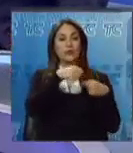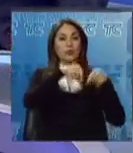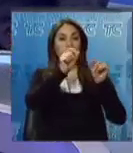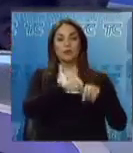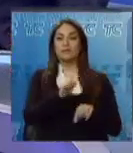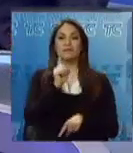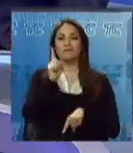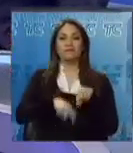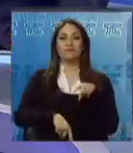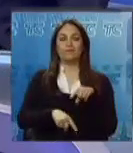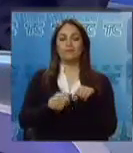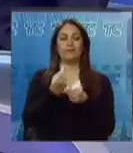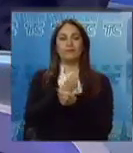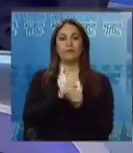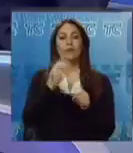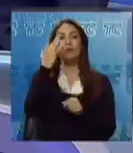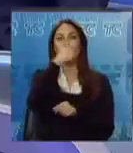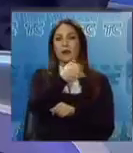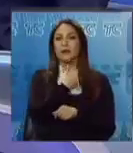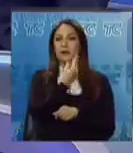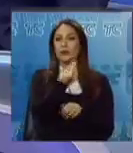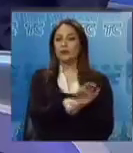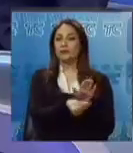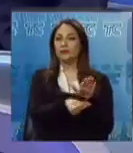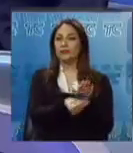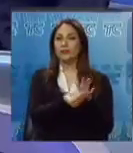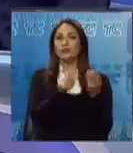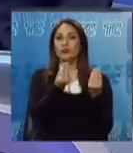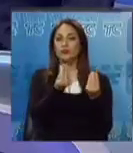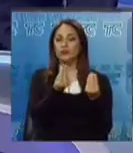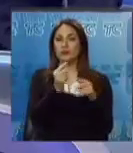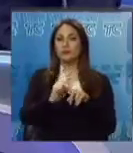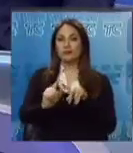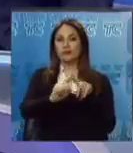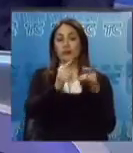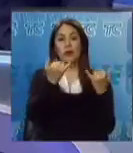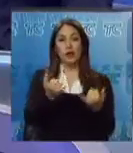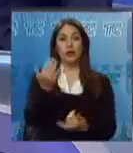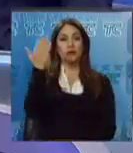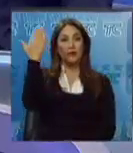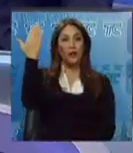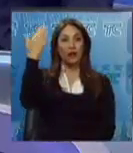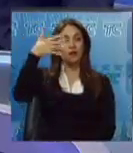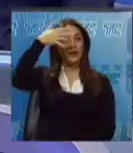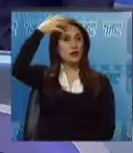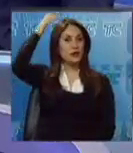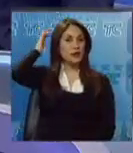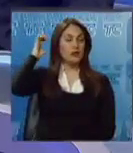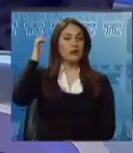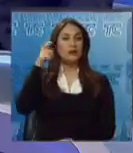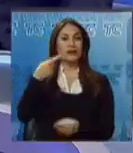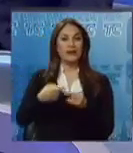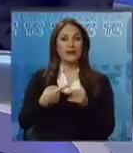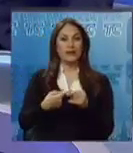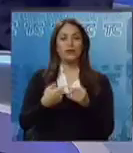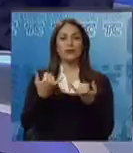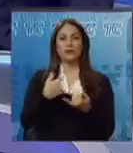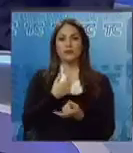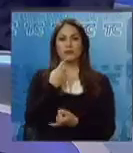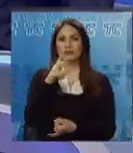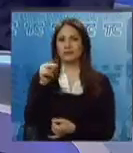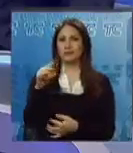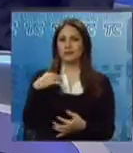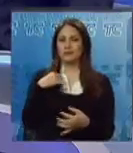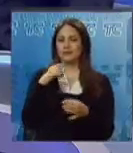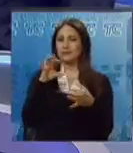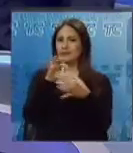habría entregado esa compañía a funcionarios ecuatorianos. En tanto, el alcalde de Quito, Mauricio Roda, se pronunció sobre la participación de dicha